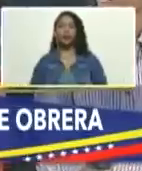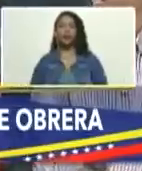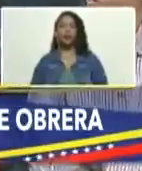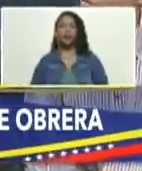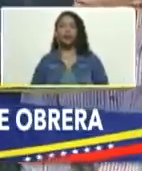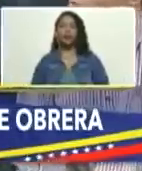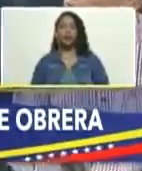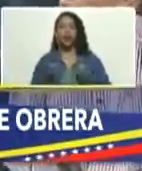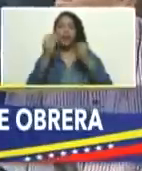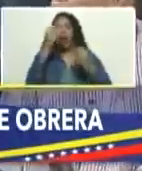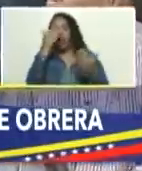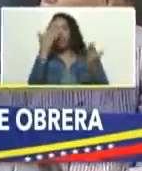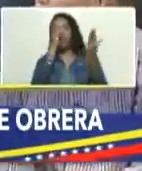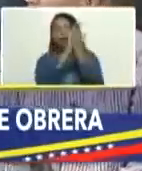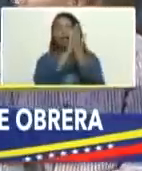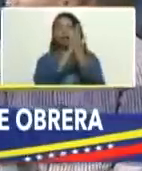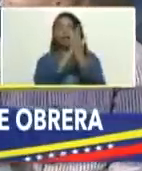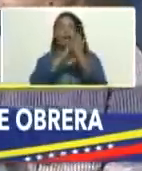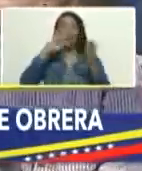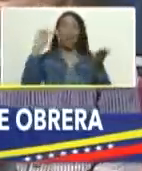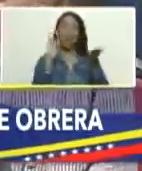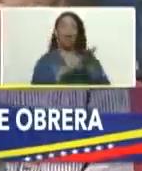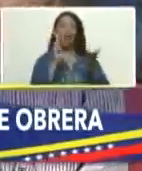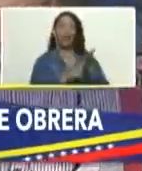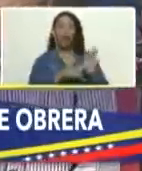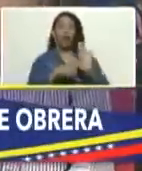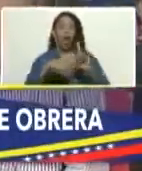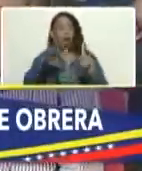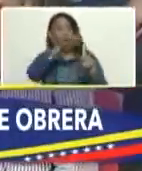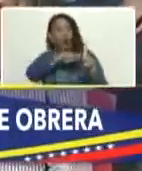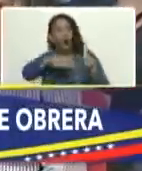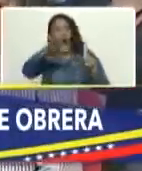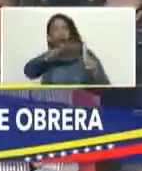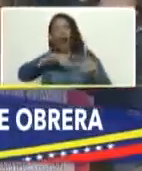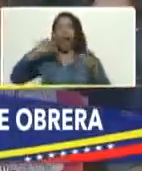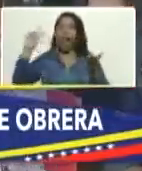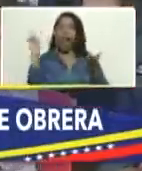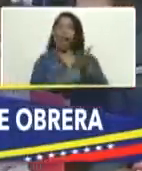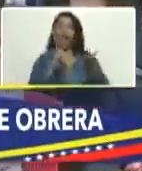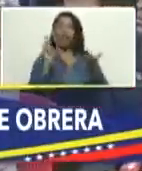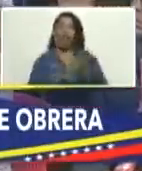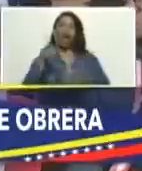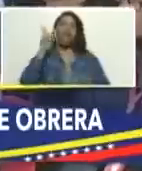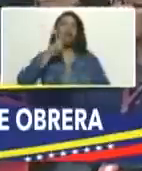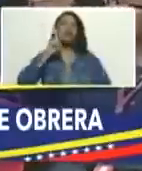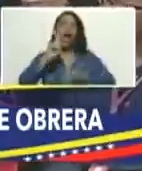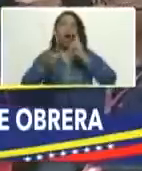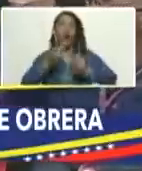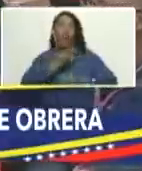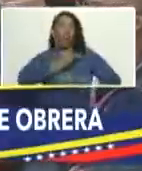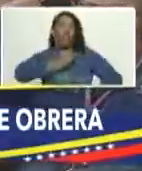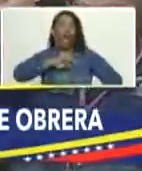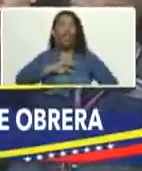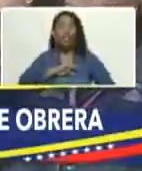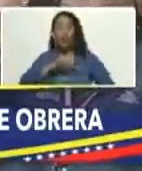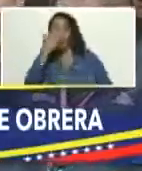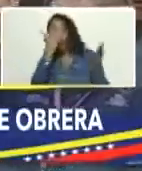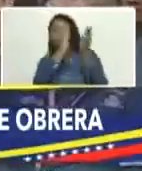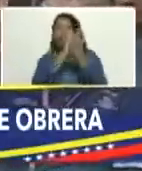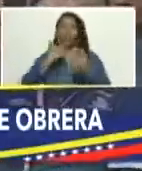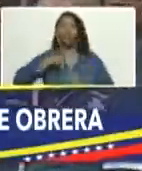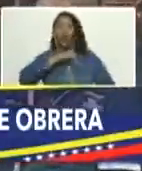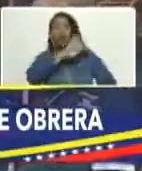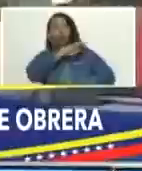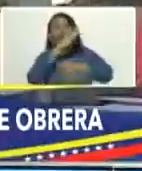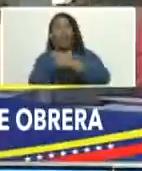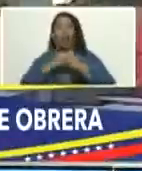para enfrentar con la verdad la manipulación, para enfrentar con la verdad la mentira, para enfrentar con nuestro poder y nuestra